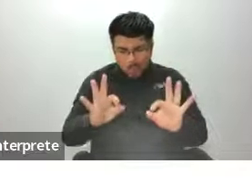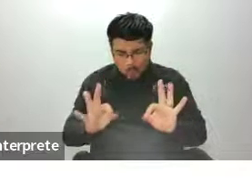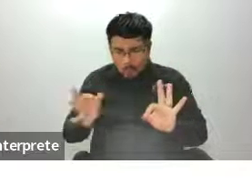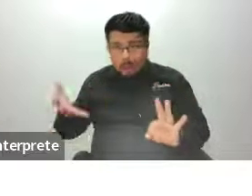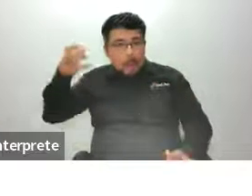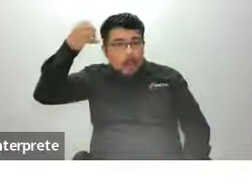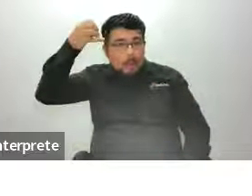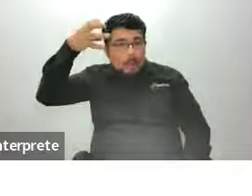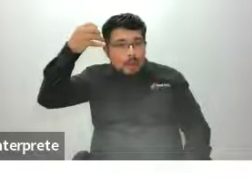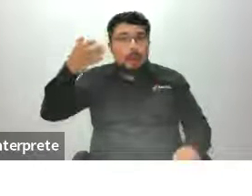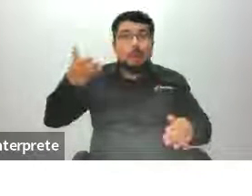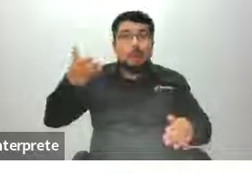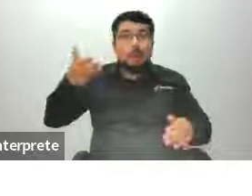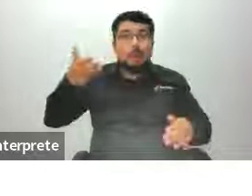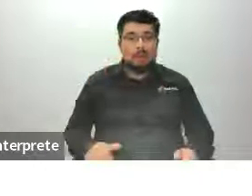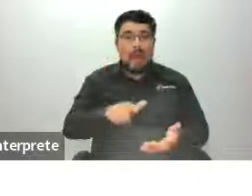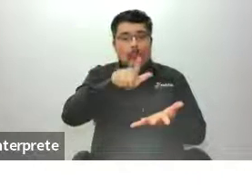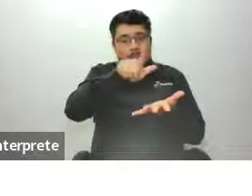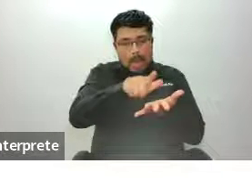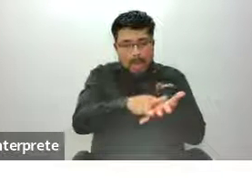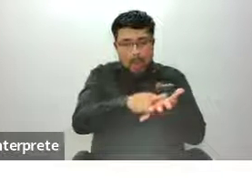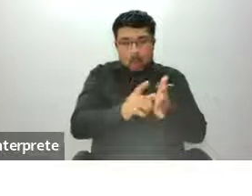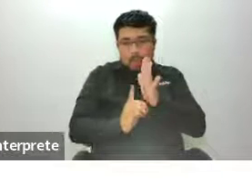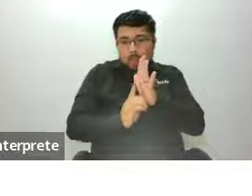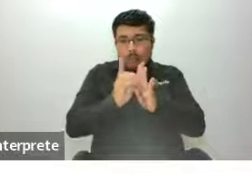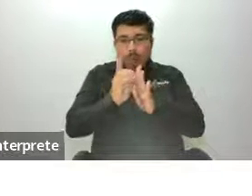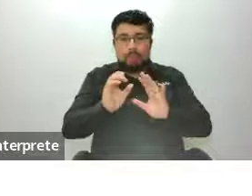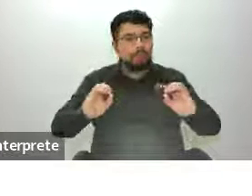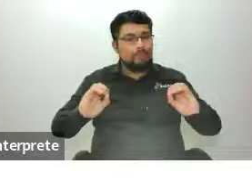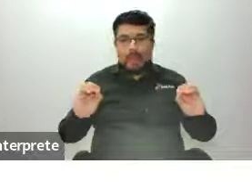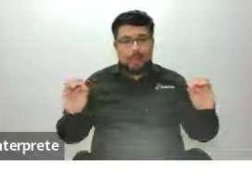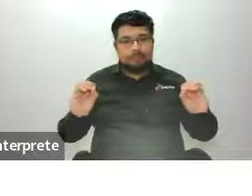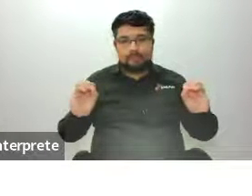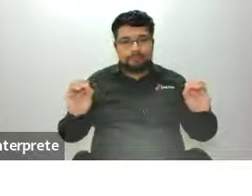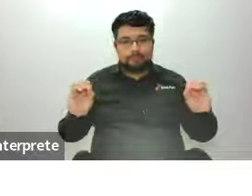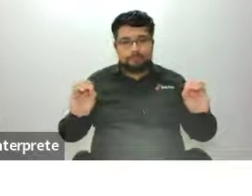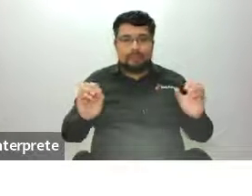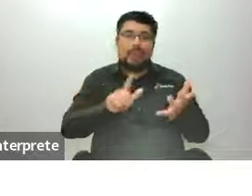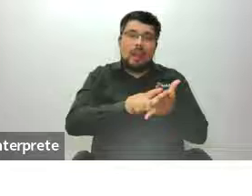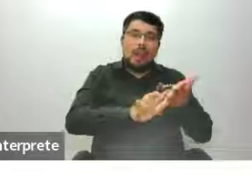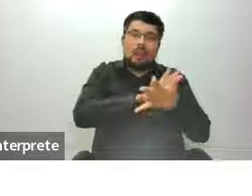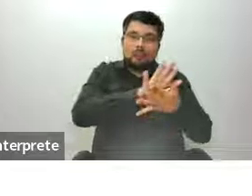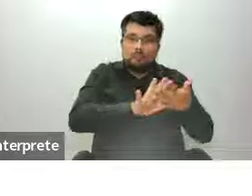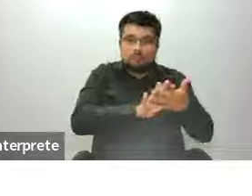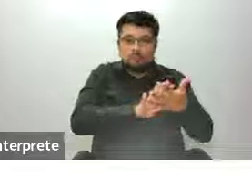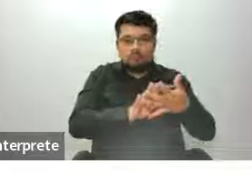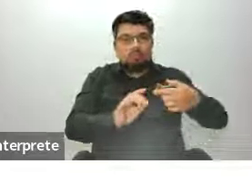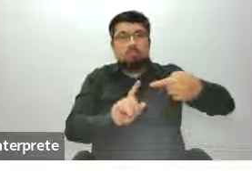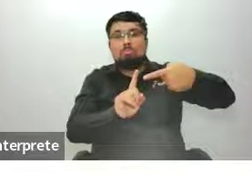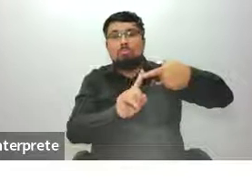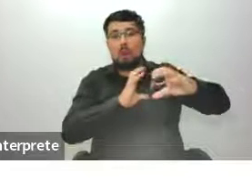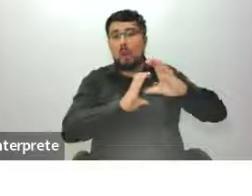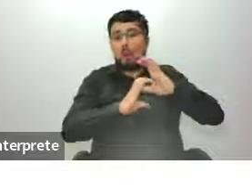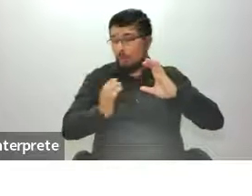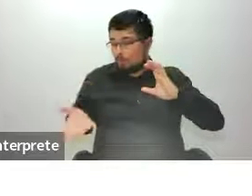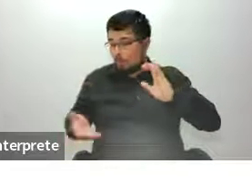lengua, que en este caso sería la lengua de señas. No hay un problema de comunicación.